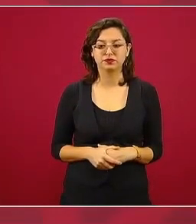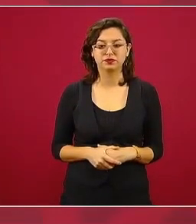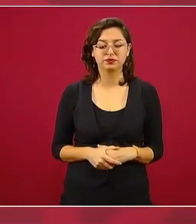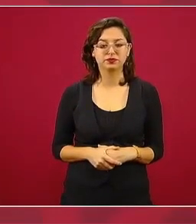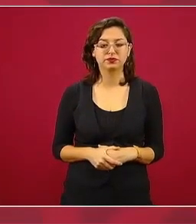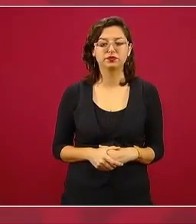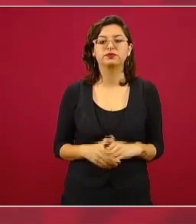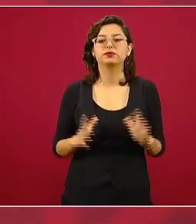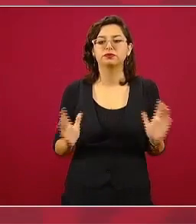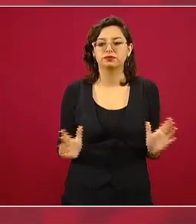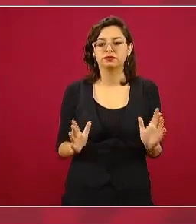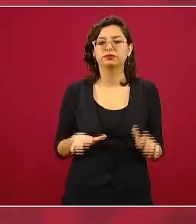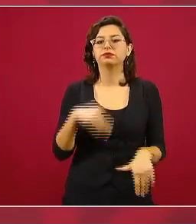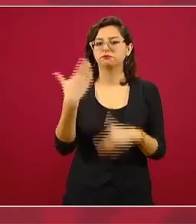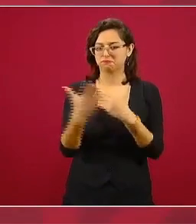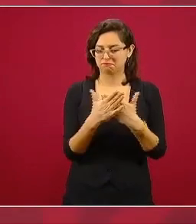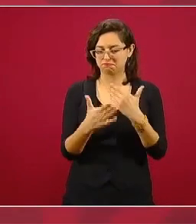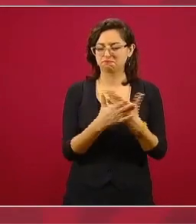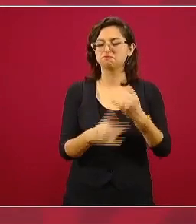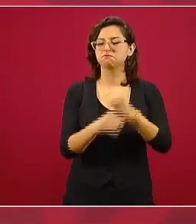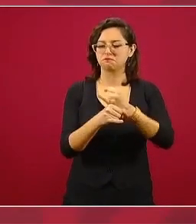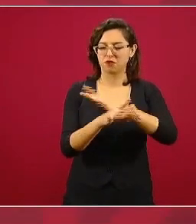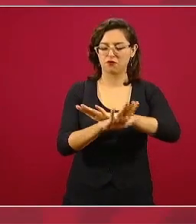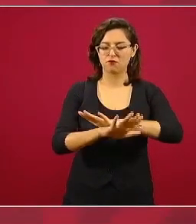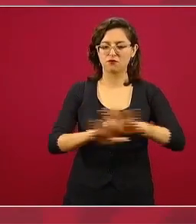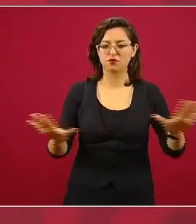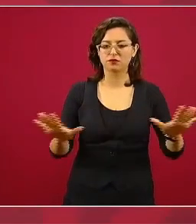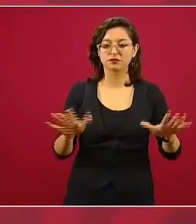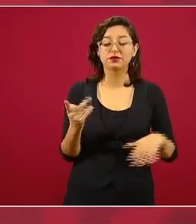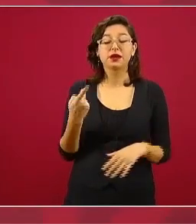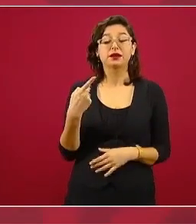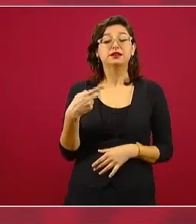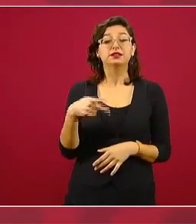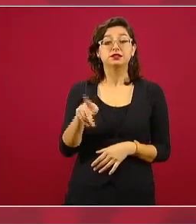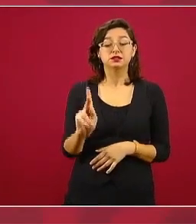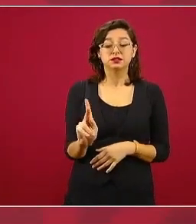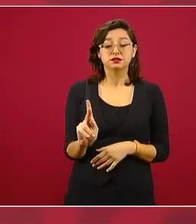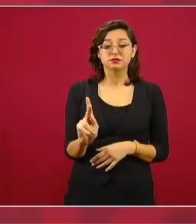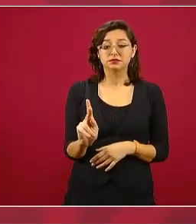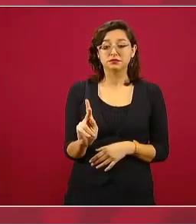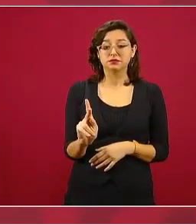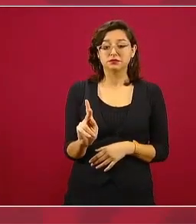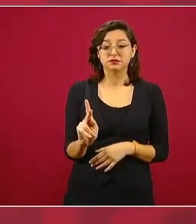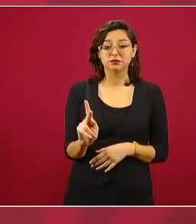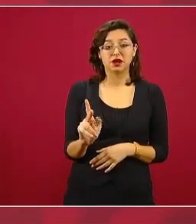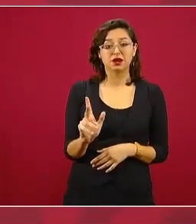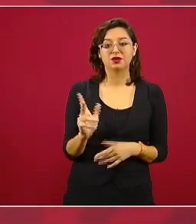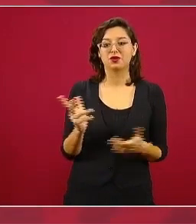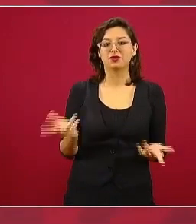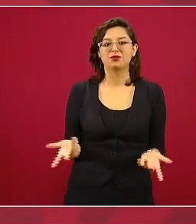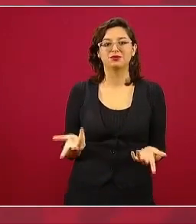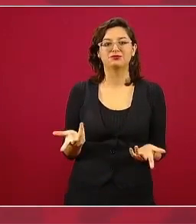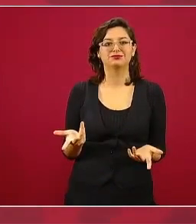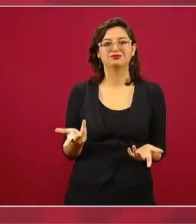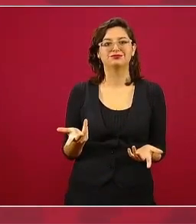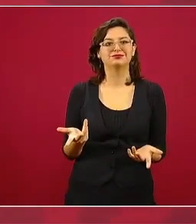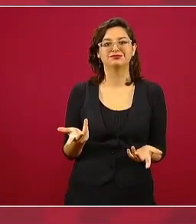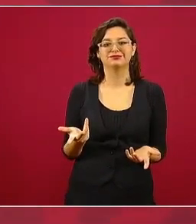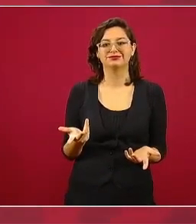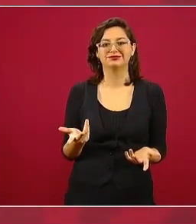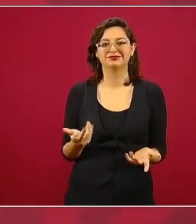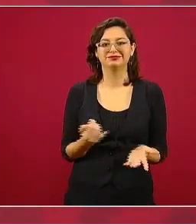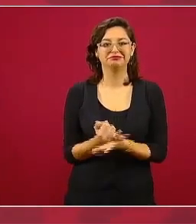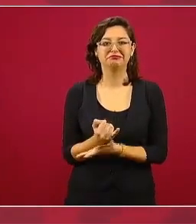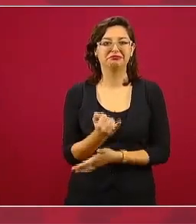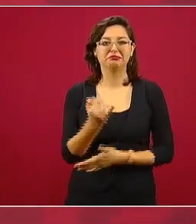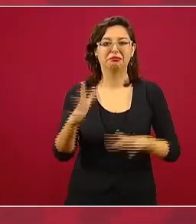Entonces, ya les vamos a informar sobre esto, pero no es así. Pues imagínense, ahora no